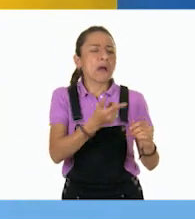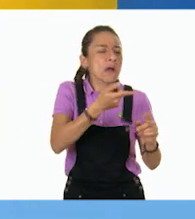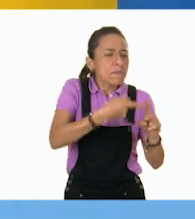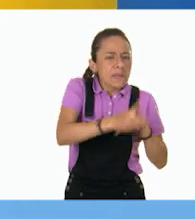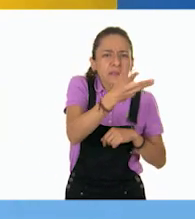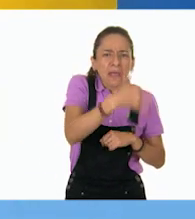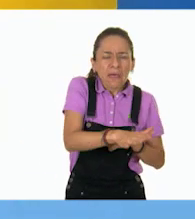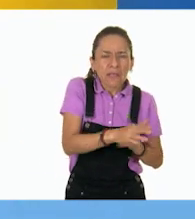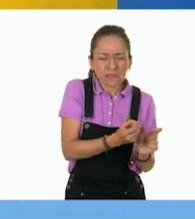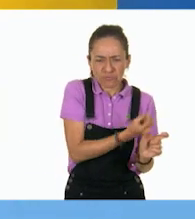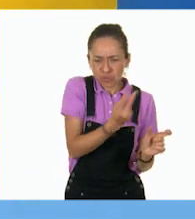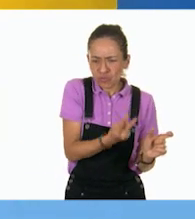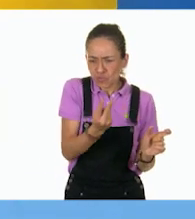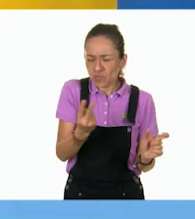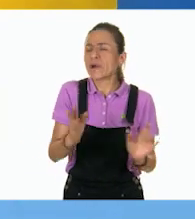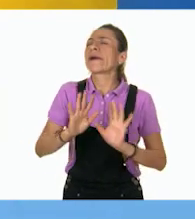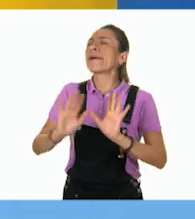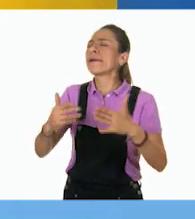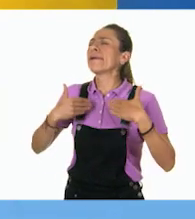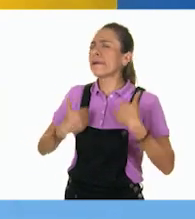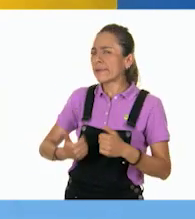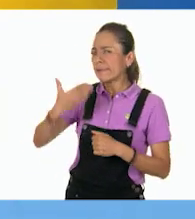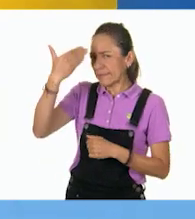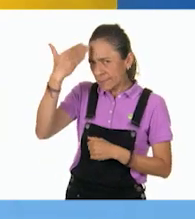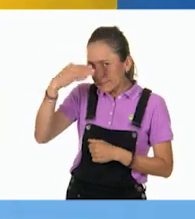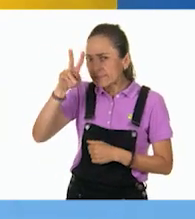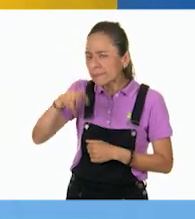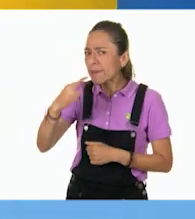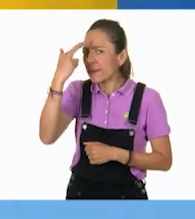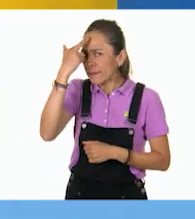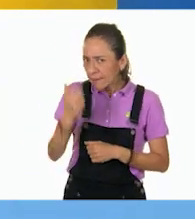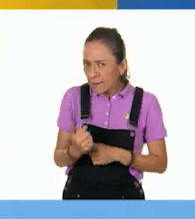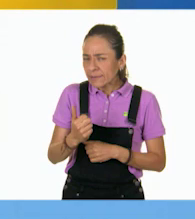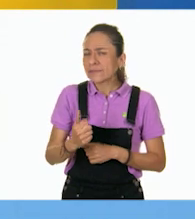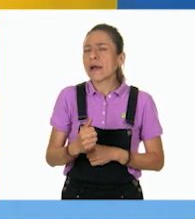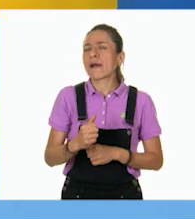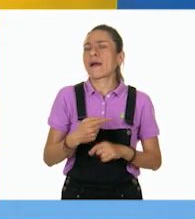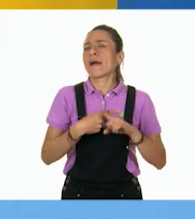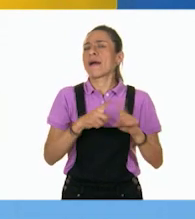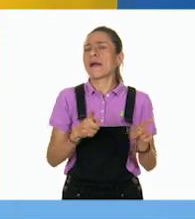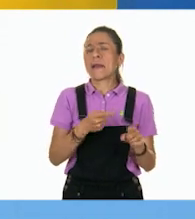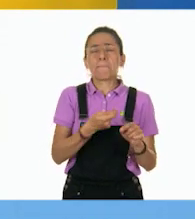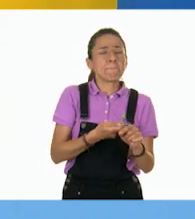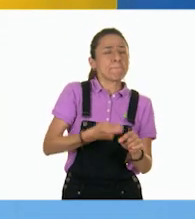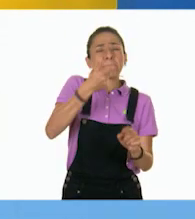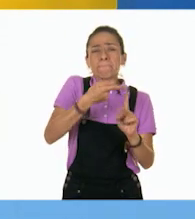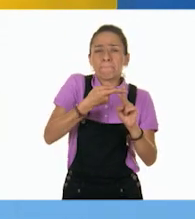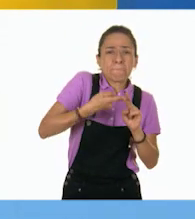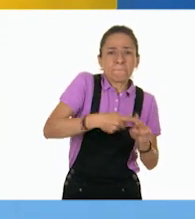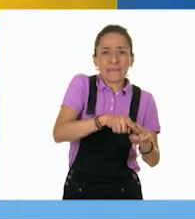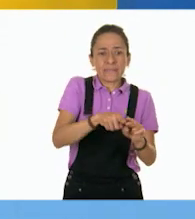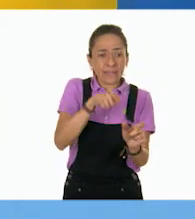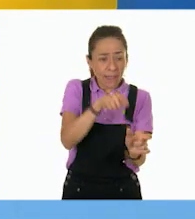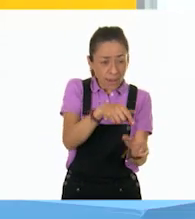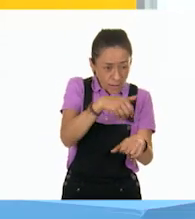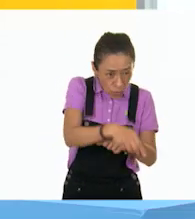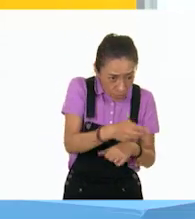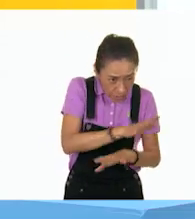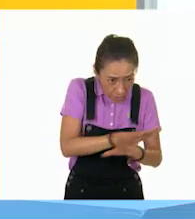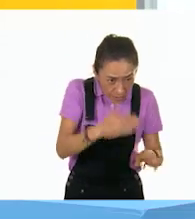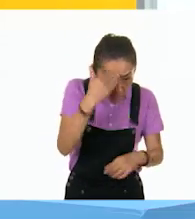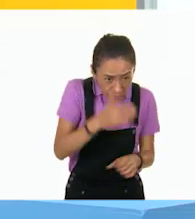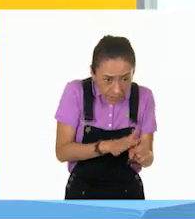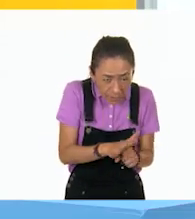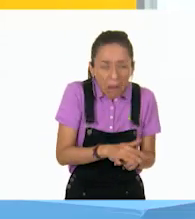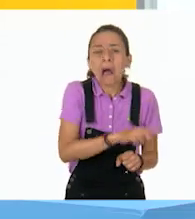podemos generar otras sucesiones de números pares a partir de indicar cuál es el primer término de la sucesión. Así